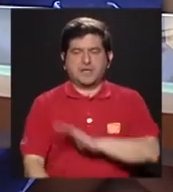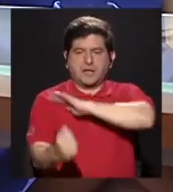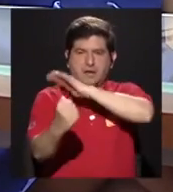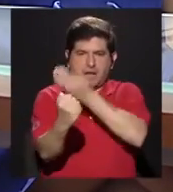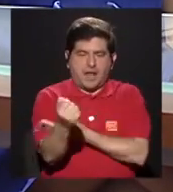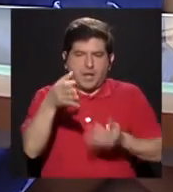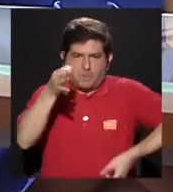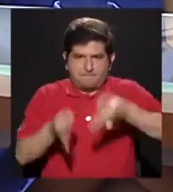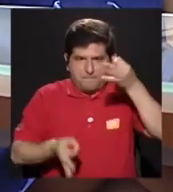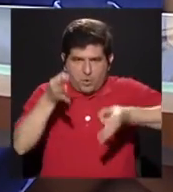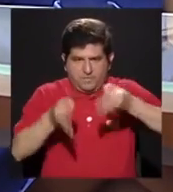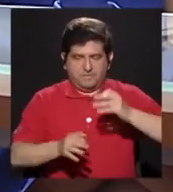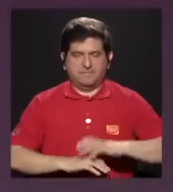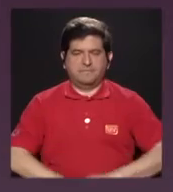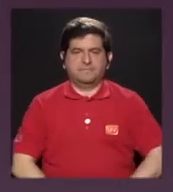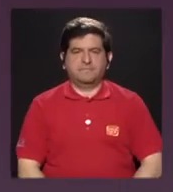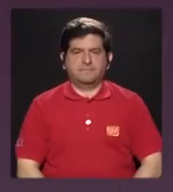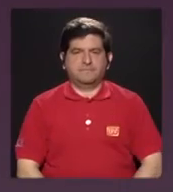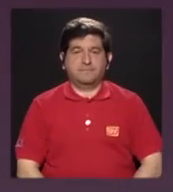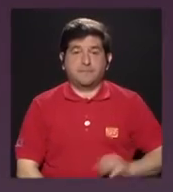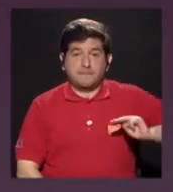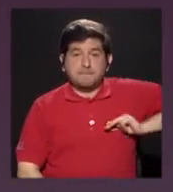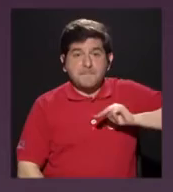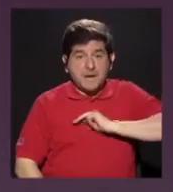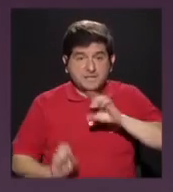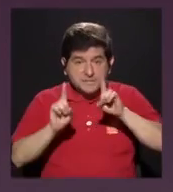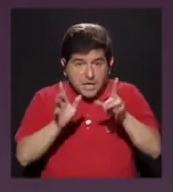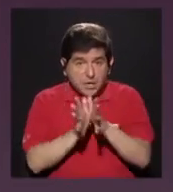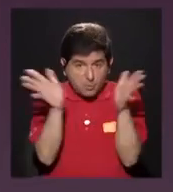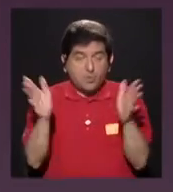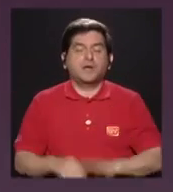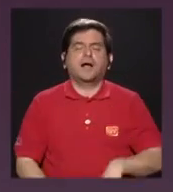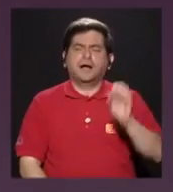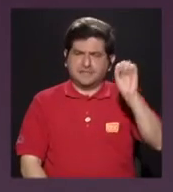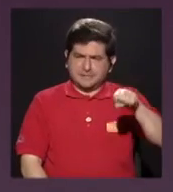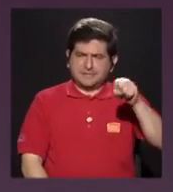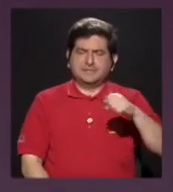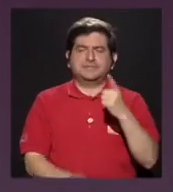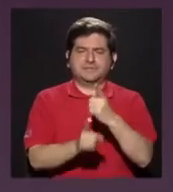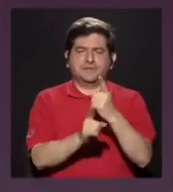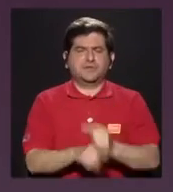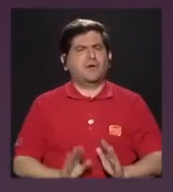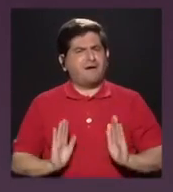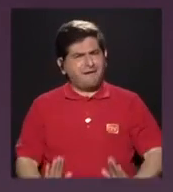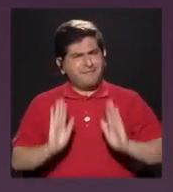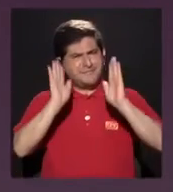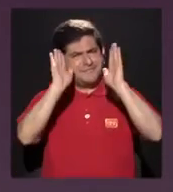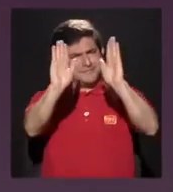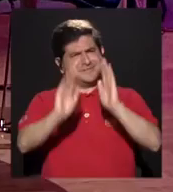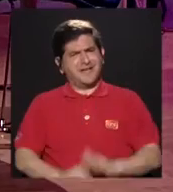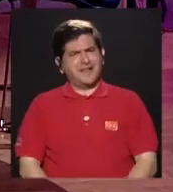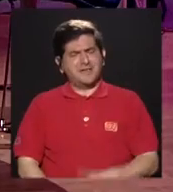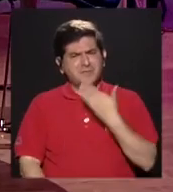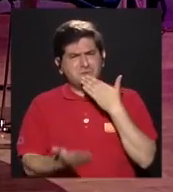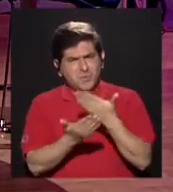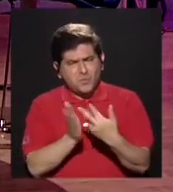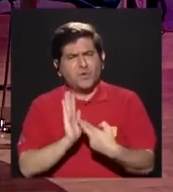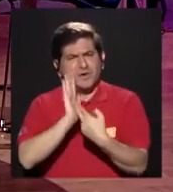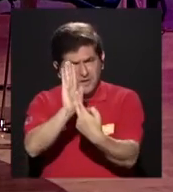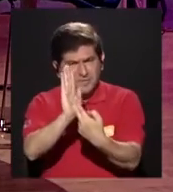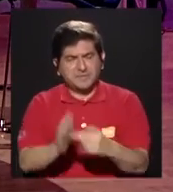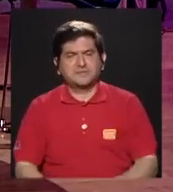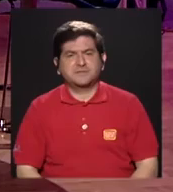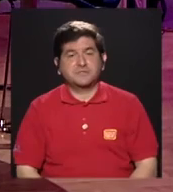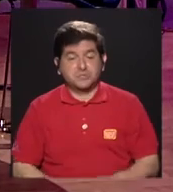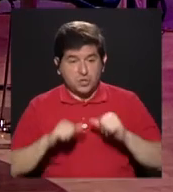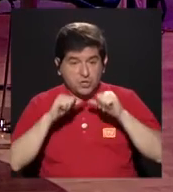judicial el ministerio educación pública de excelente que bien representado está y